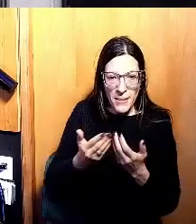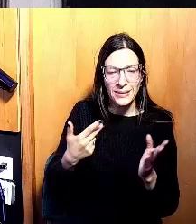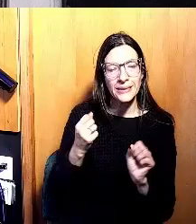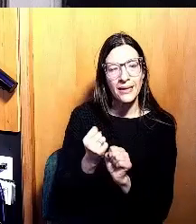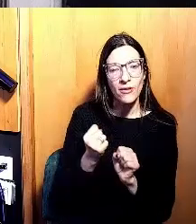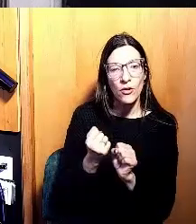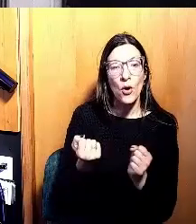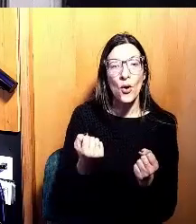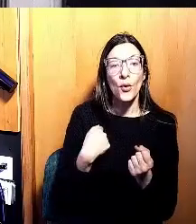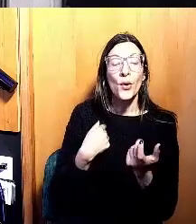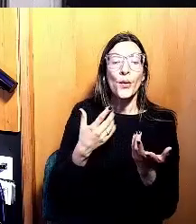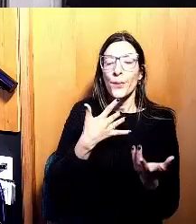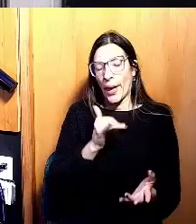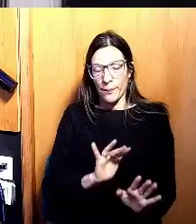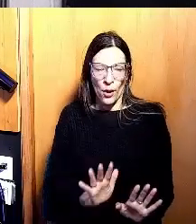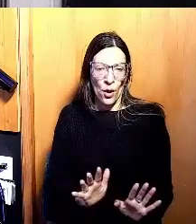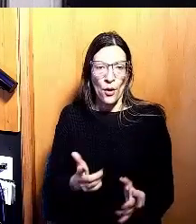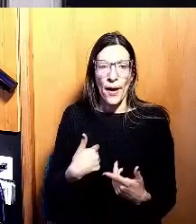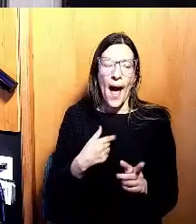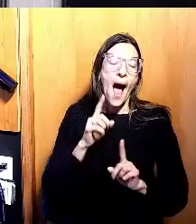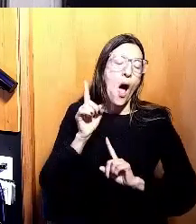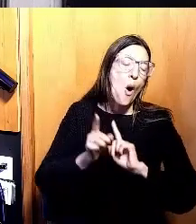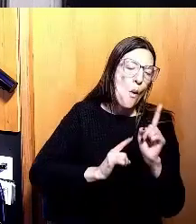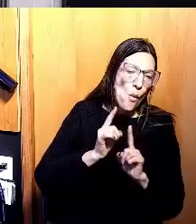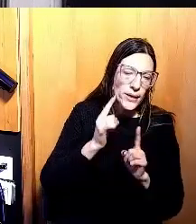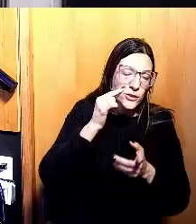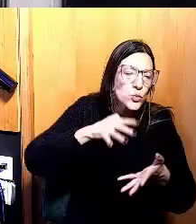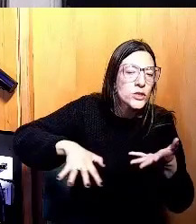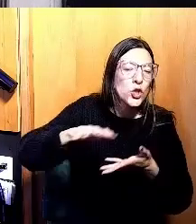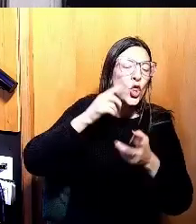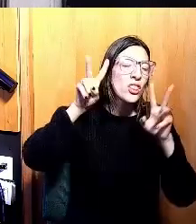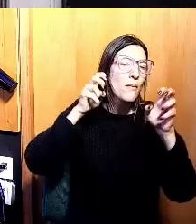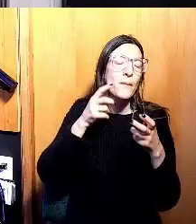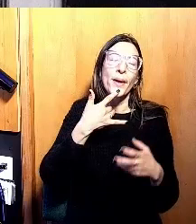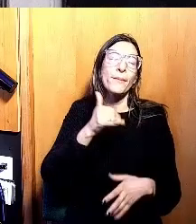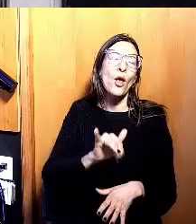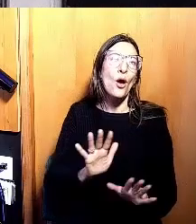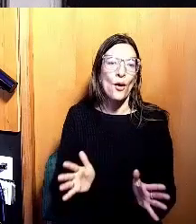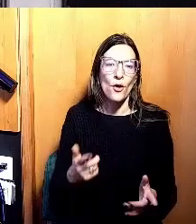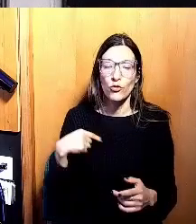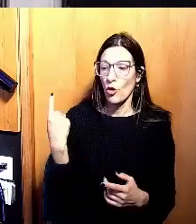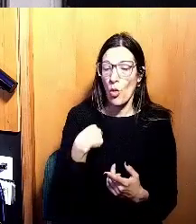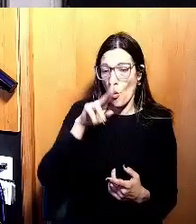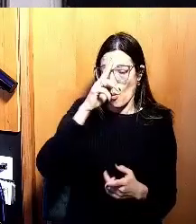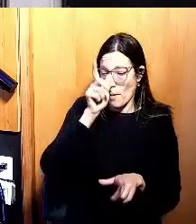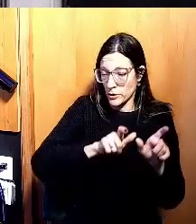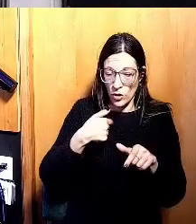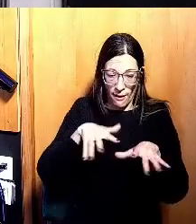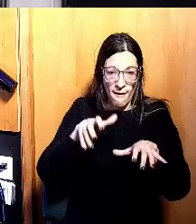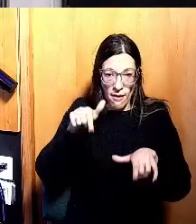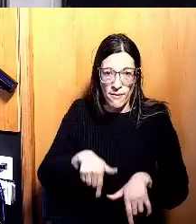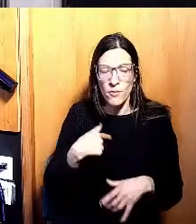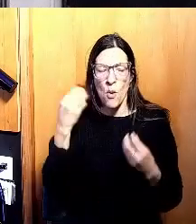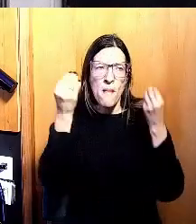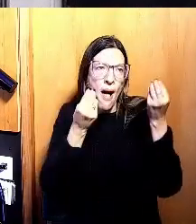que es el pronóstico, por ejemplo, de algunas temáticas que a todos los uruguayos nos preocupan